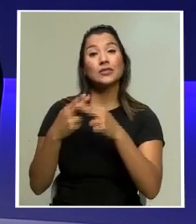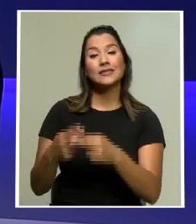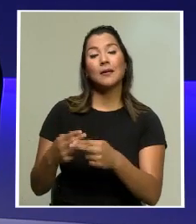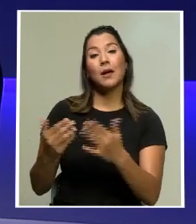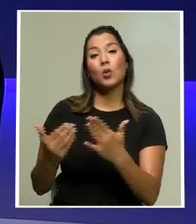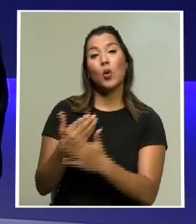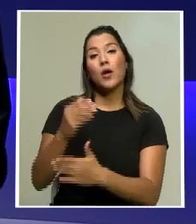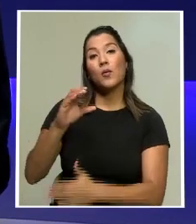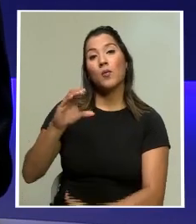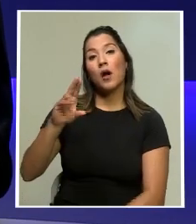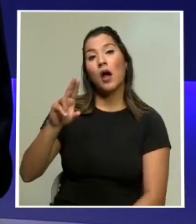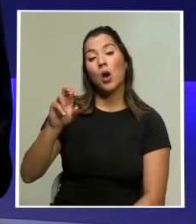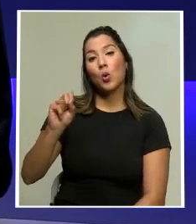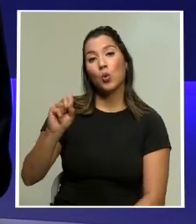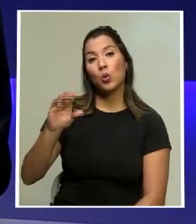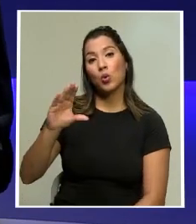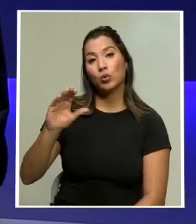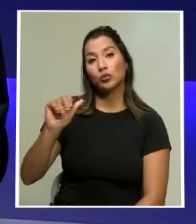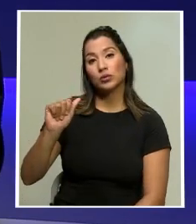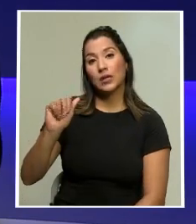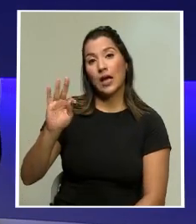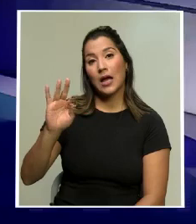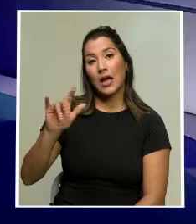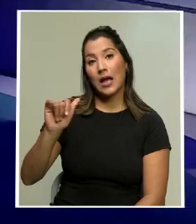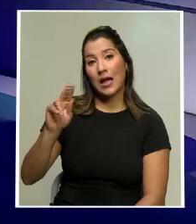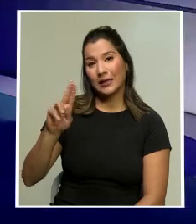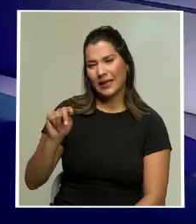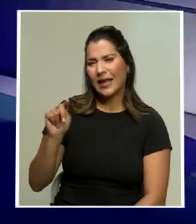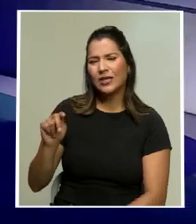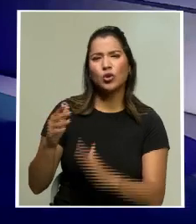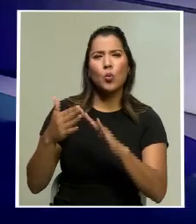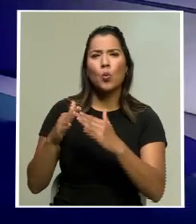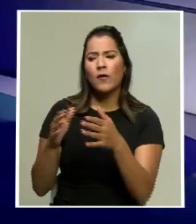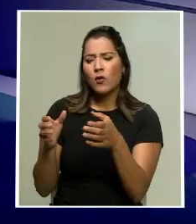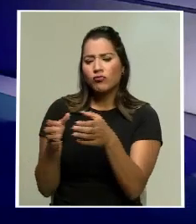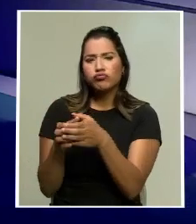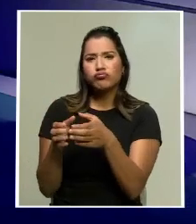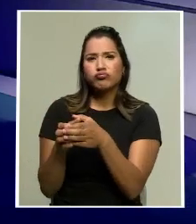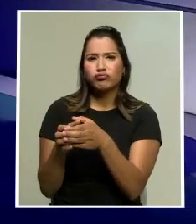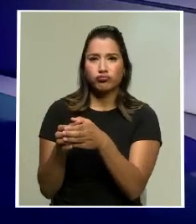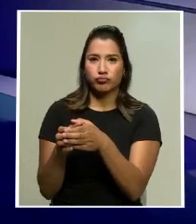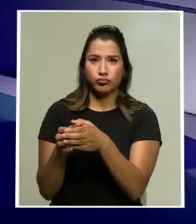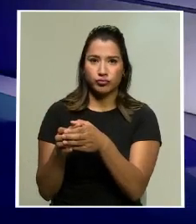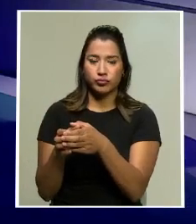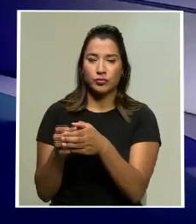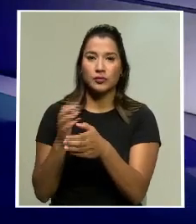pequeño, aledaño a San Salvador, como decirles Coronado. Claro.